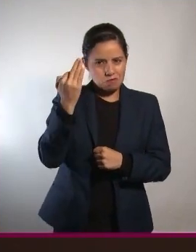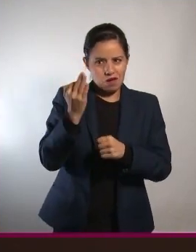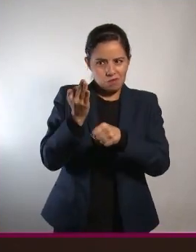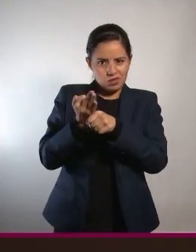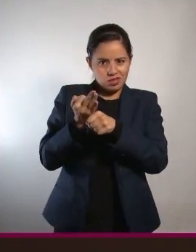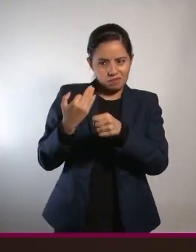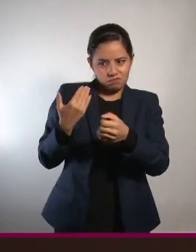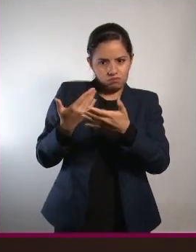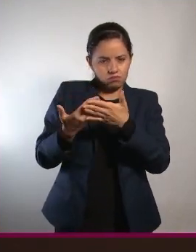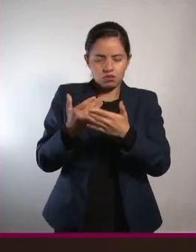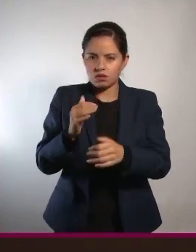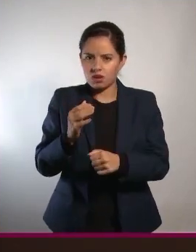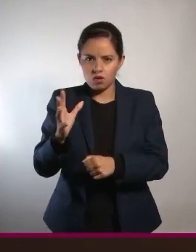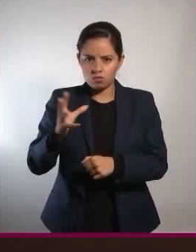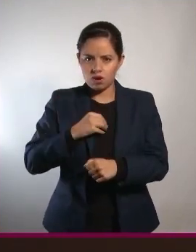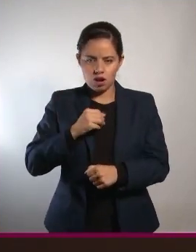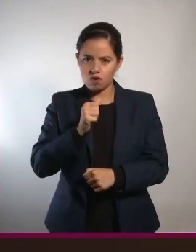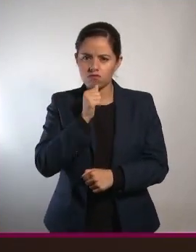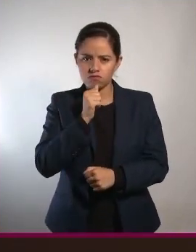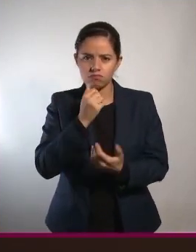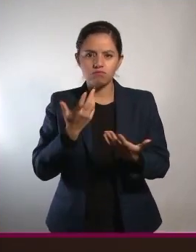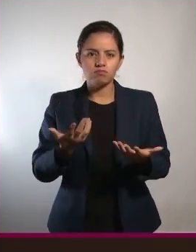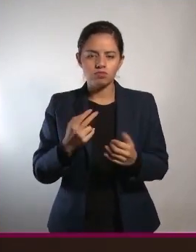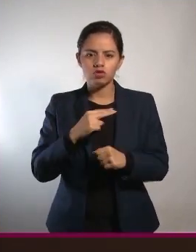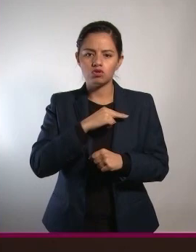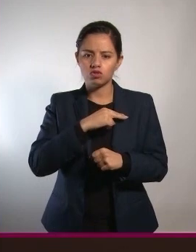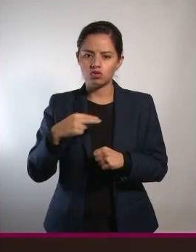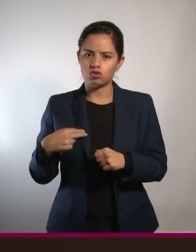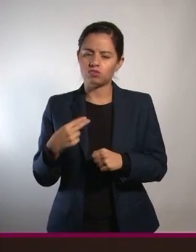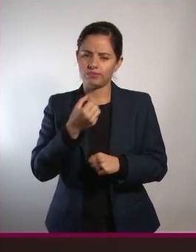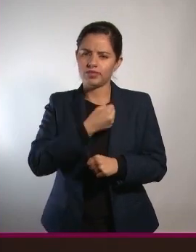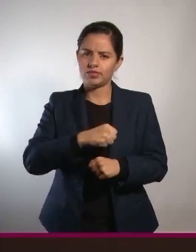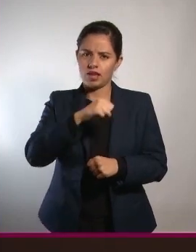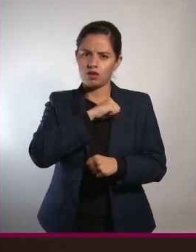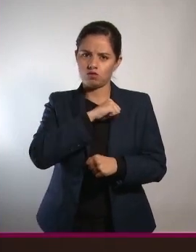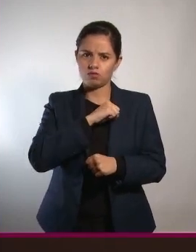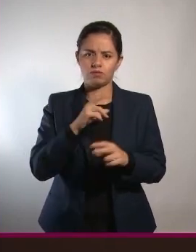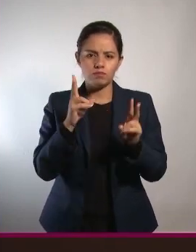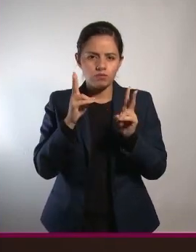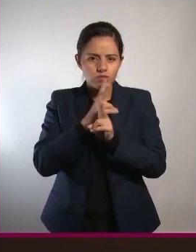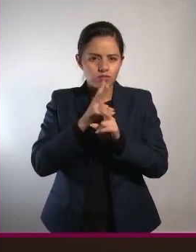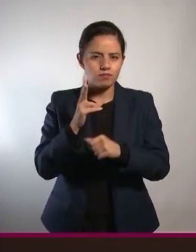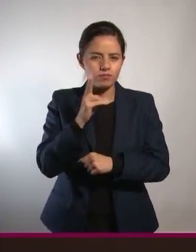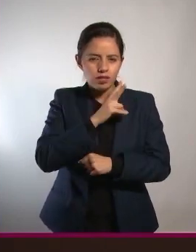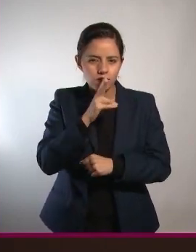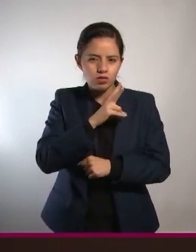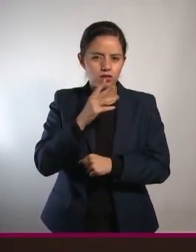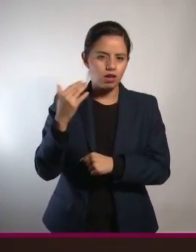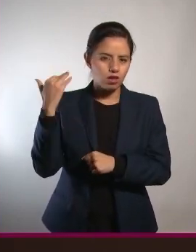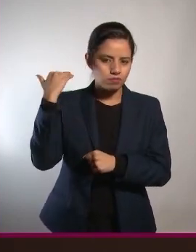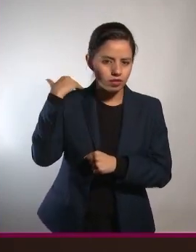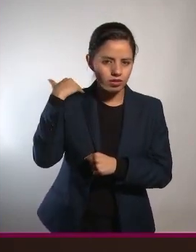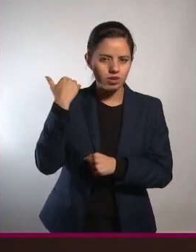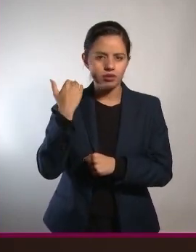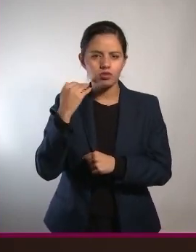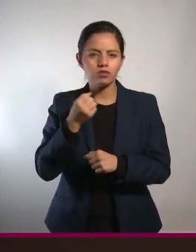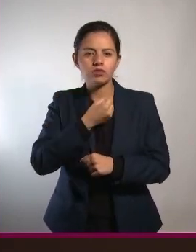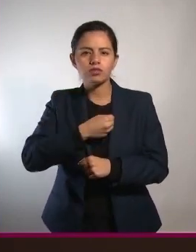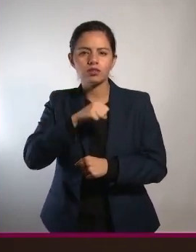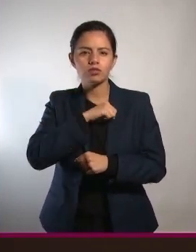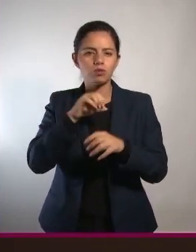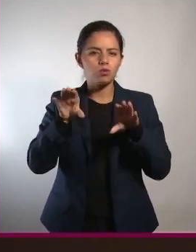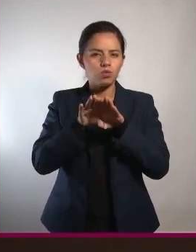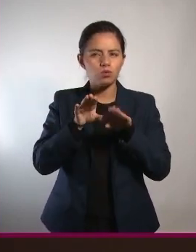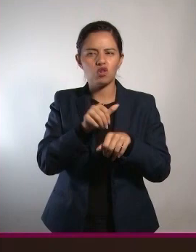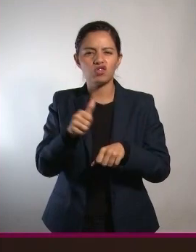de SARS-CoV-2, ¿cómo podemos mantener sanos nuestros pulmones y así protegernos un poco más del COVID-19 o cualquier otra